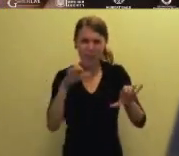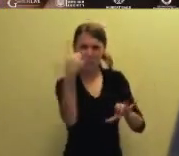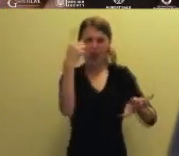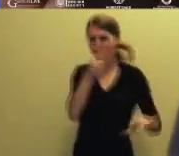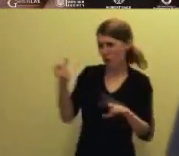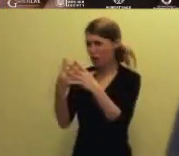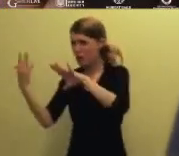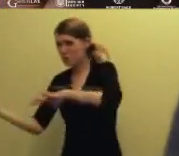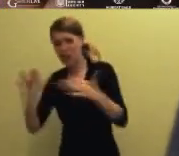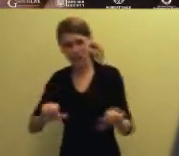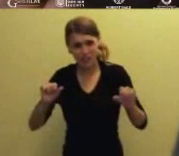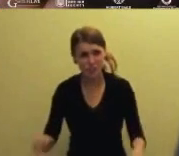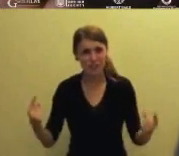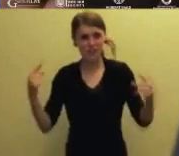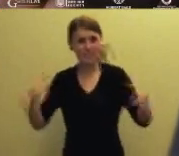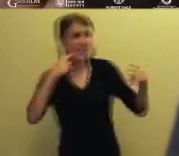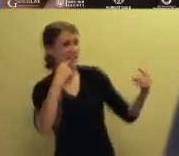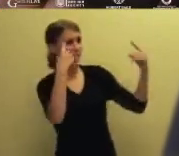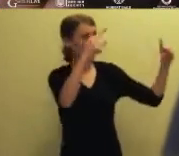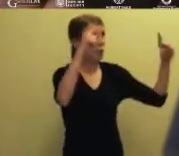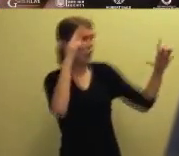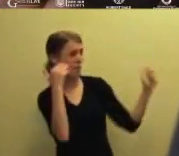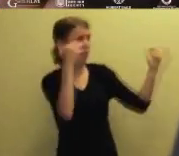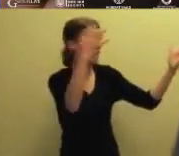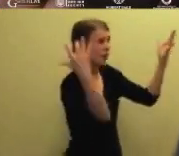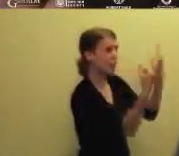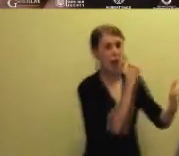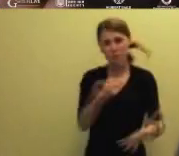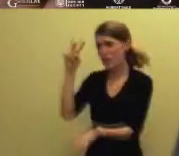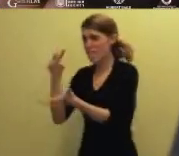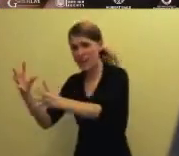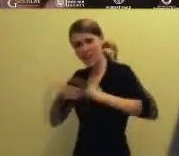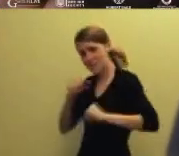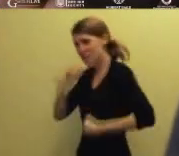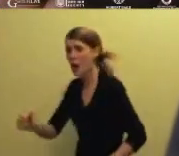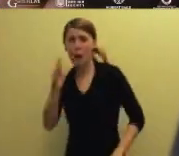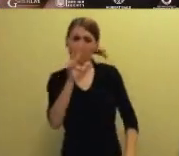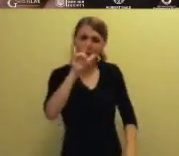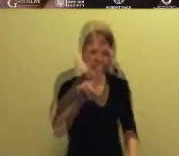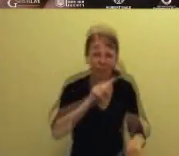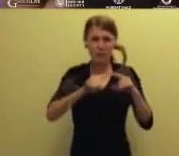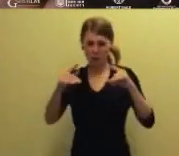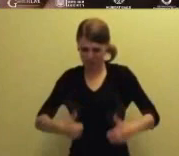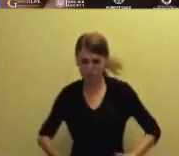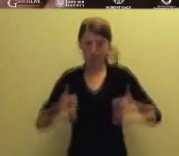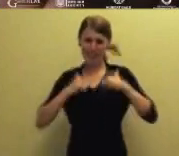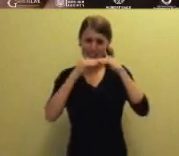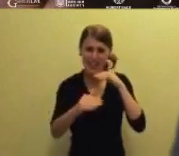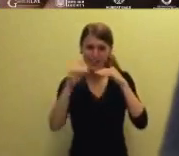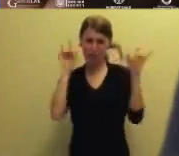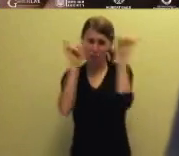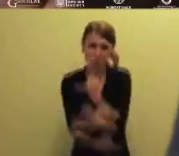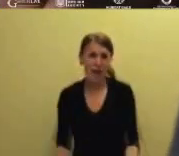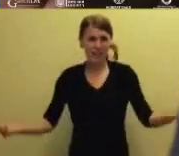dispone de una especie de harén de hembras y bueno lo que se dedican a hacer en el grupo es primero los varones puede mostrarse la fuerza